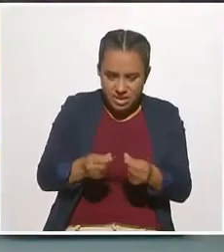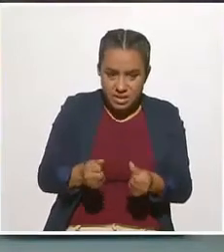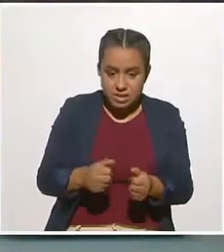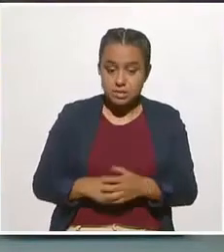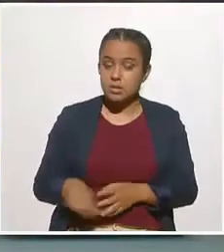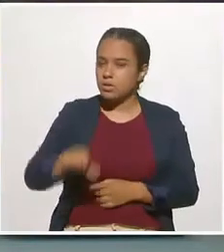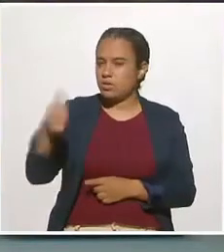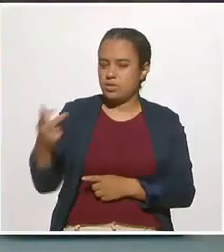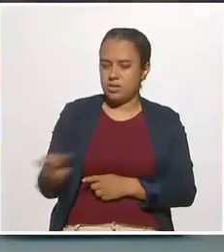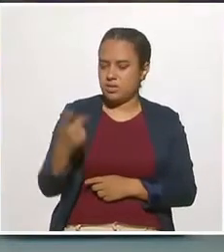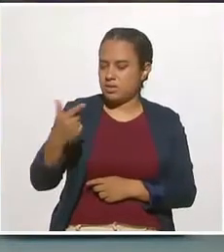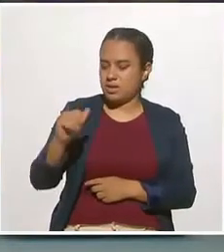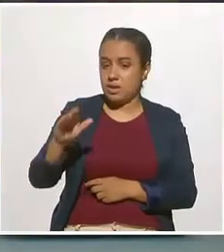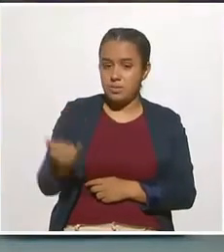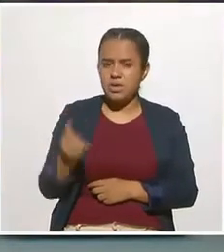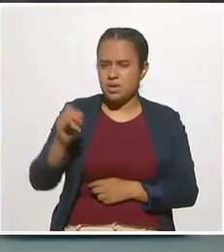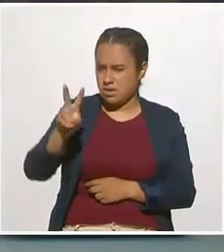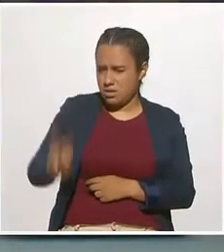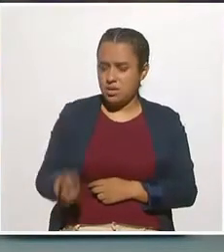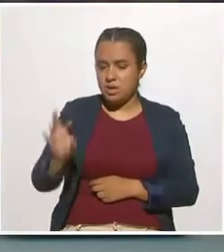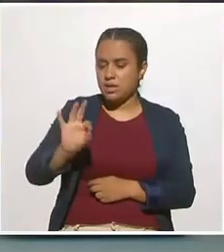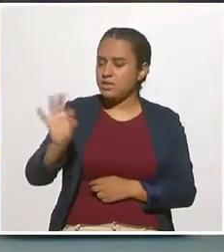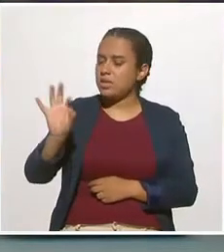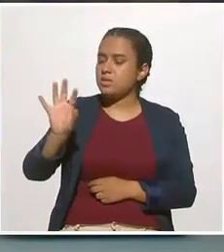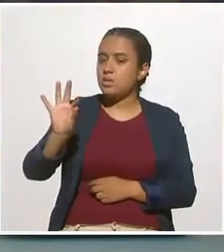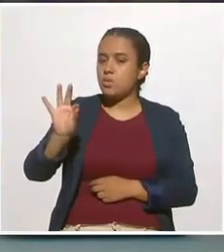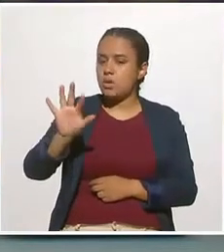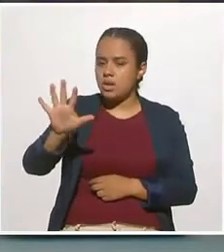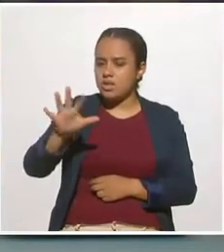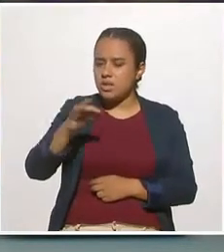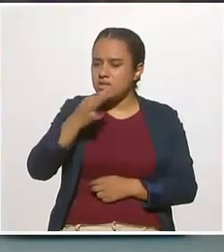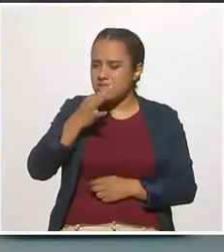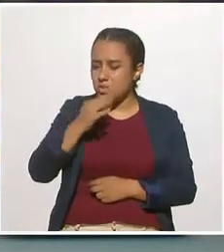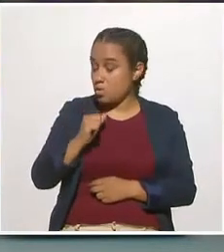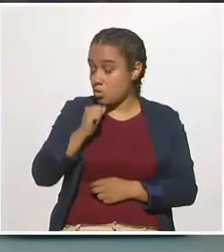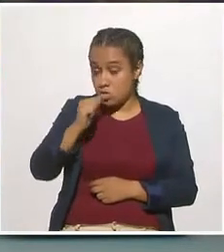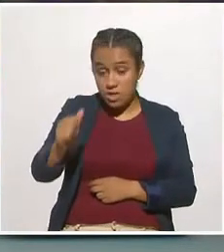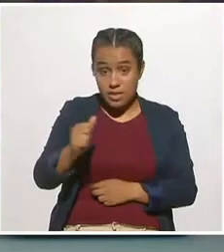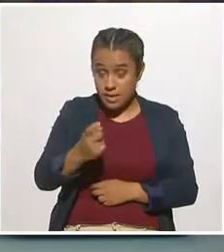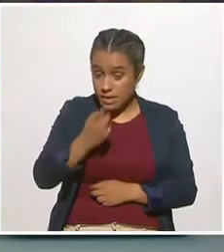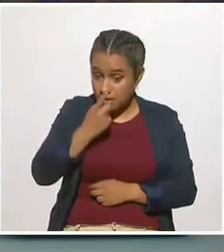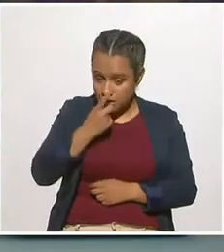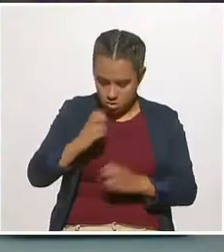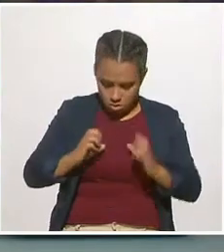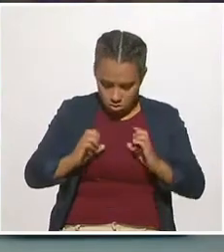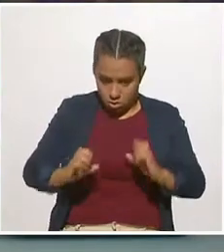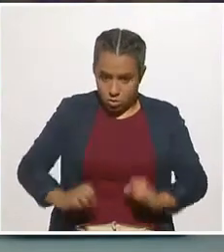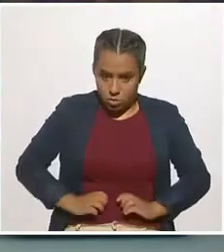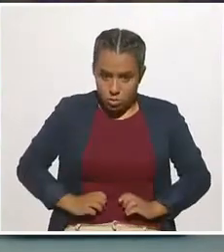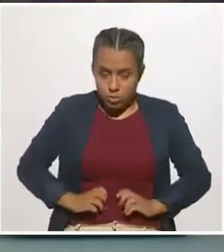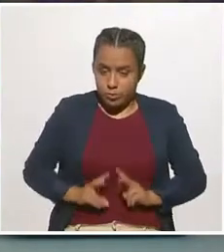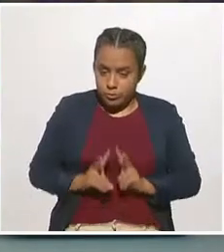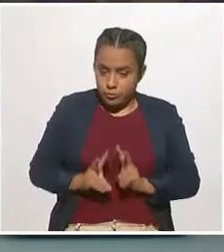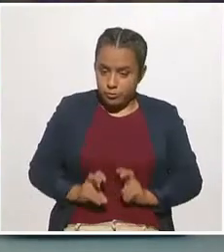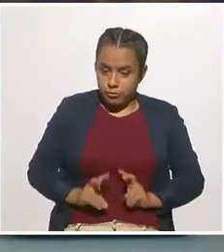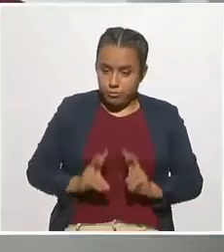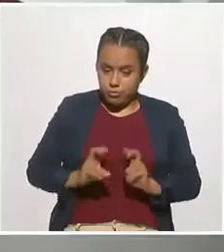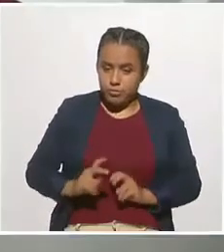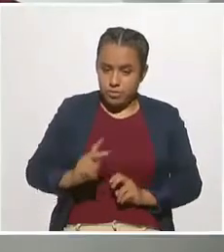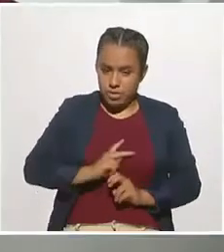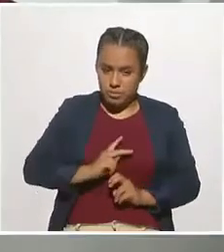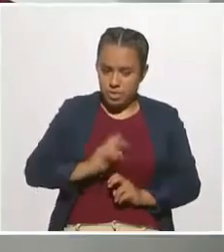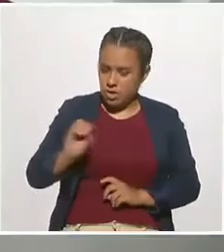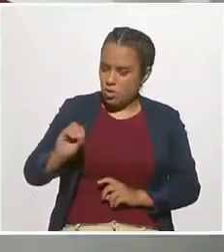que si pasamos 45 minutos sin desayunar, el cuerpo empieza a tomar los nutrientes de nuestros órganos? Y también esto,